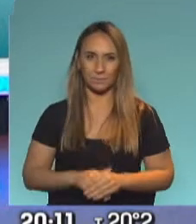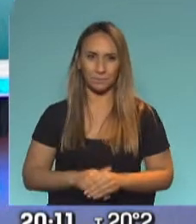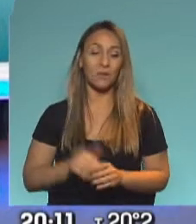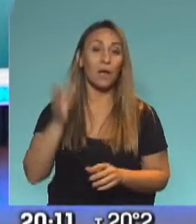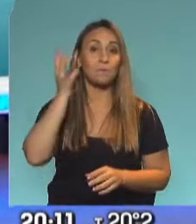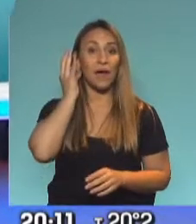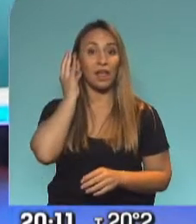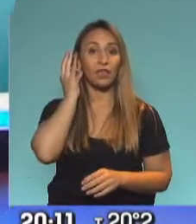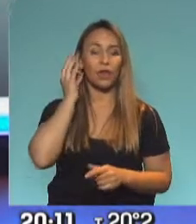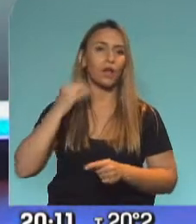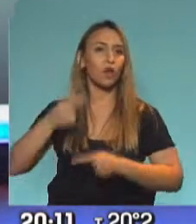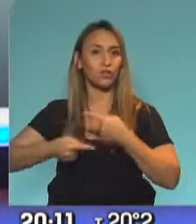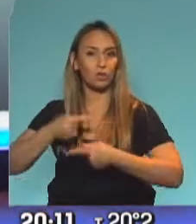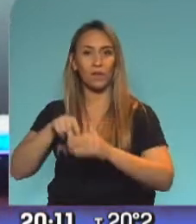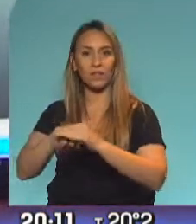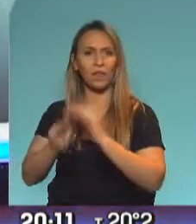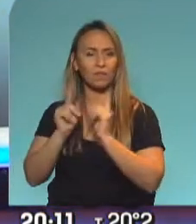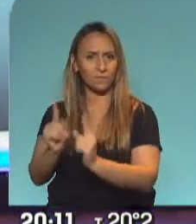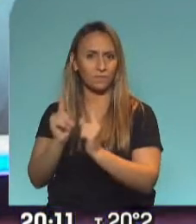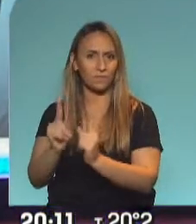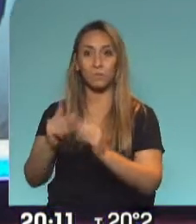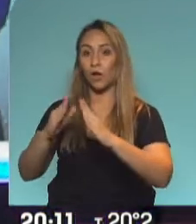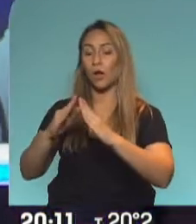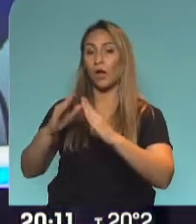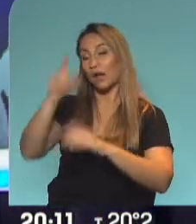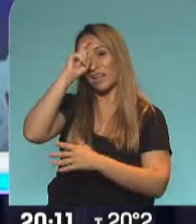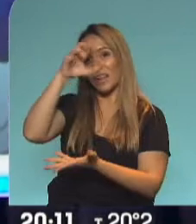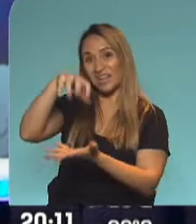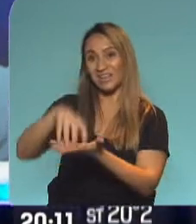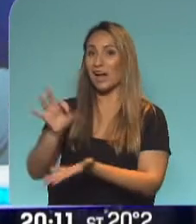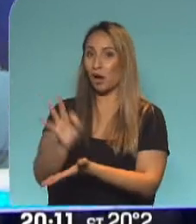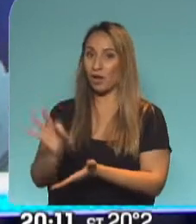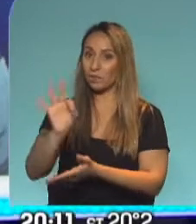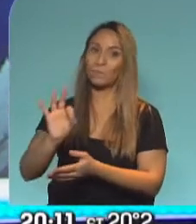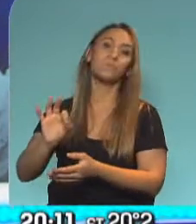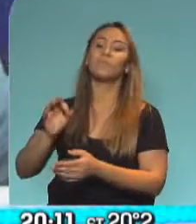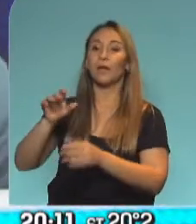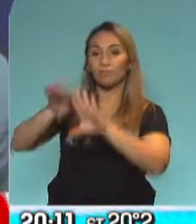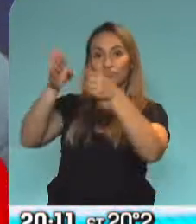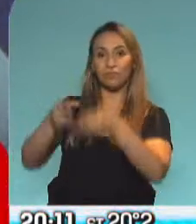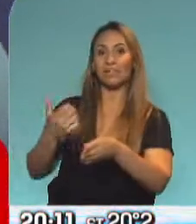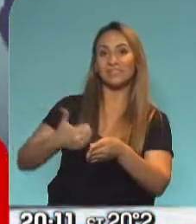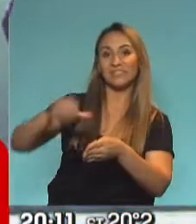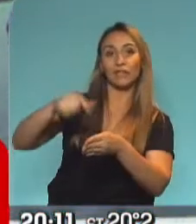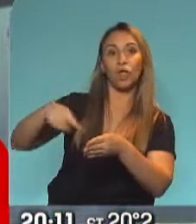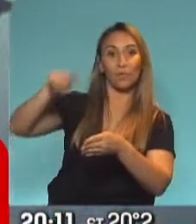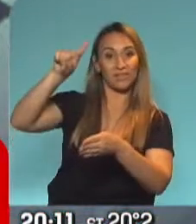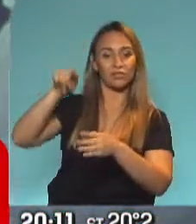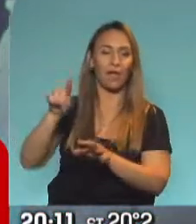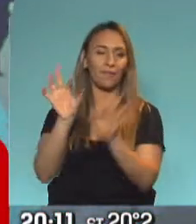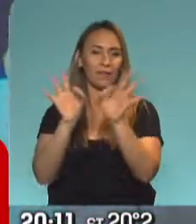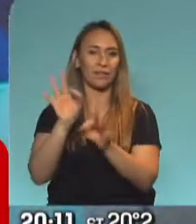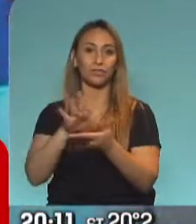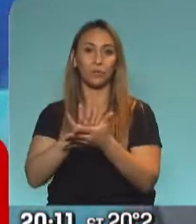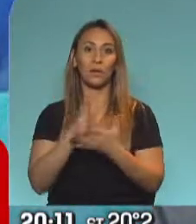Diego Armando Maradona continúa internado en la Clínica Olivos, está en el sexto piso de ese lugar y hay detalles con respecto a la salud del astro